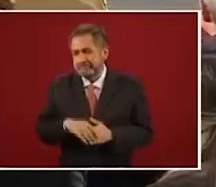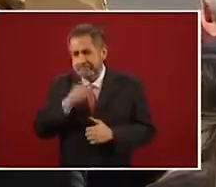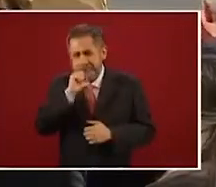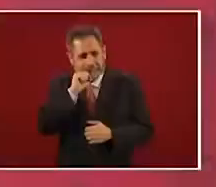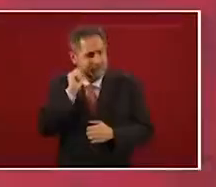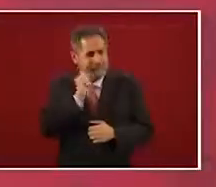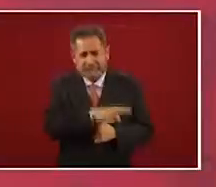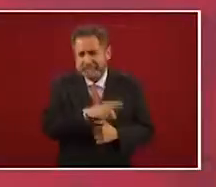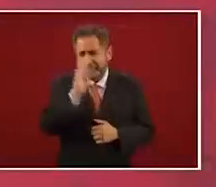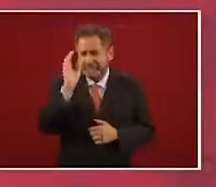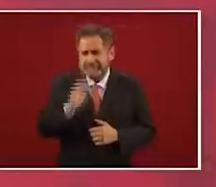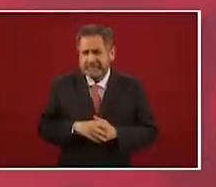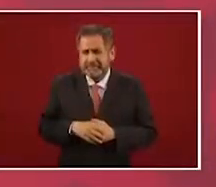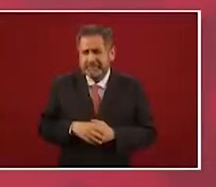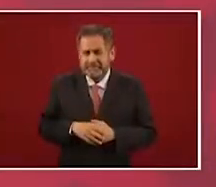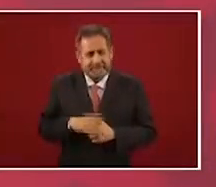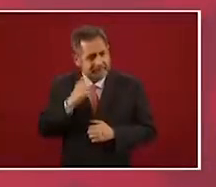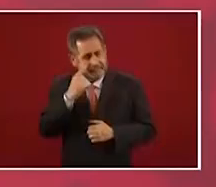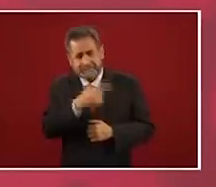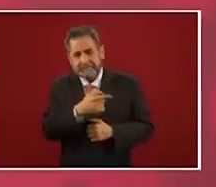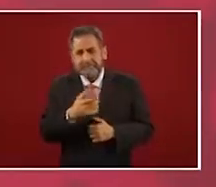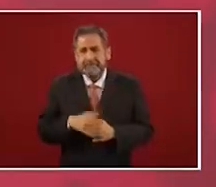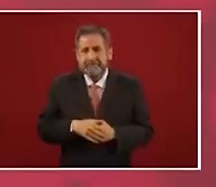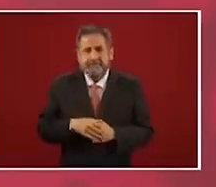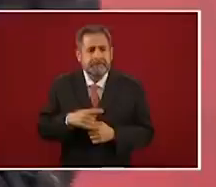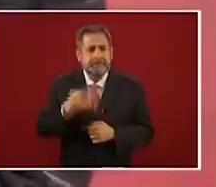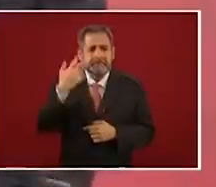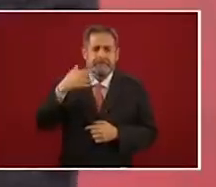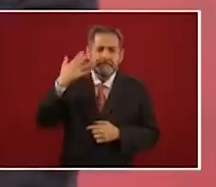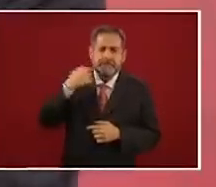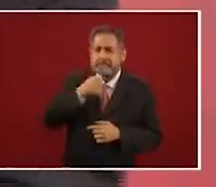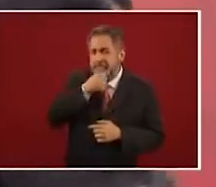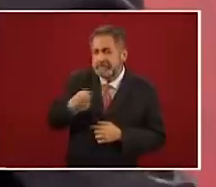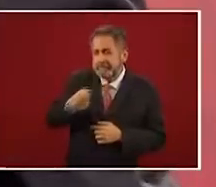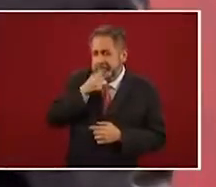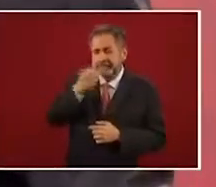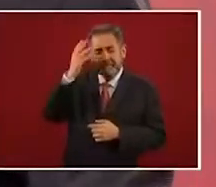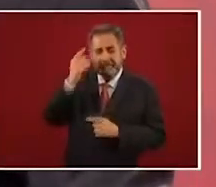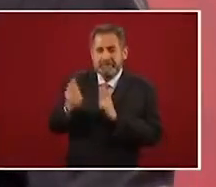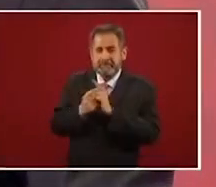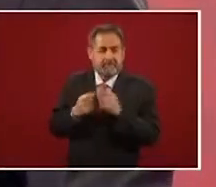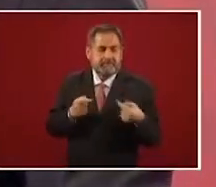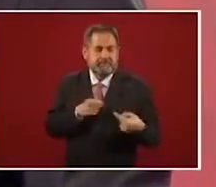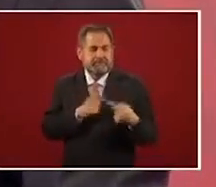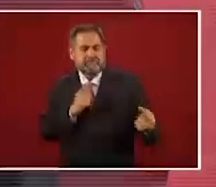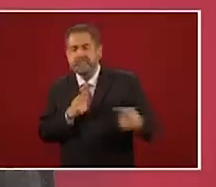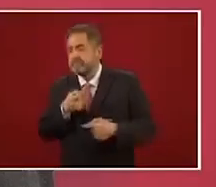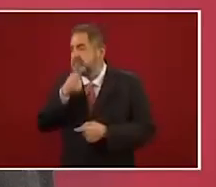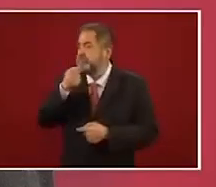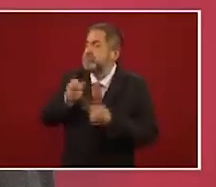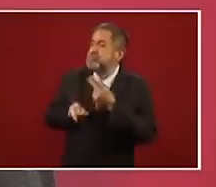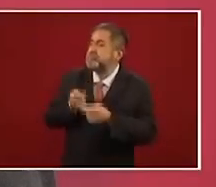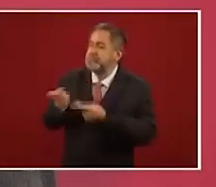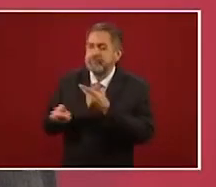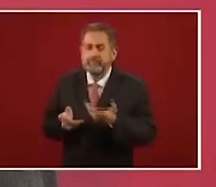también vean las entrevistas que me hacía siendo opositor.